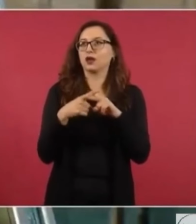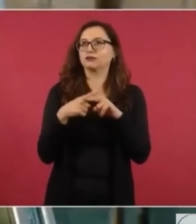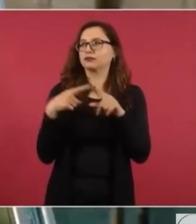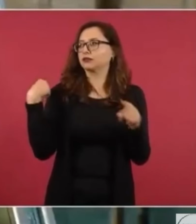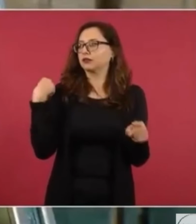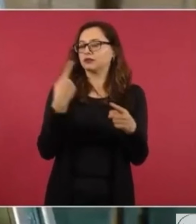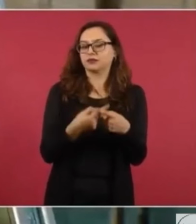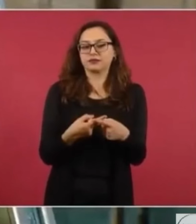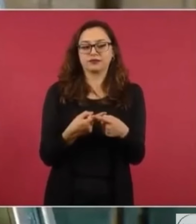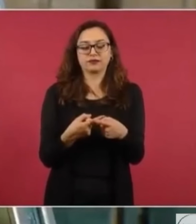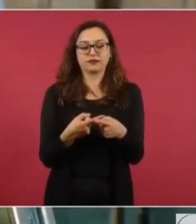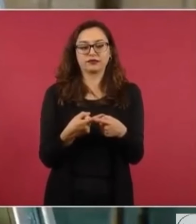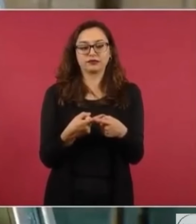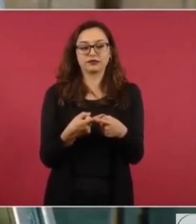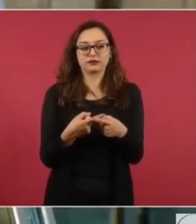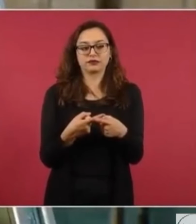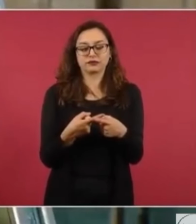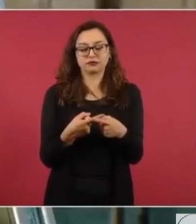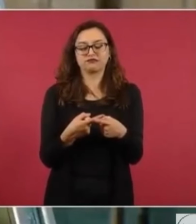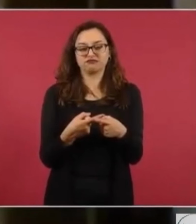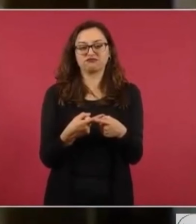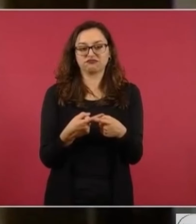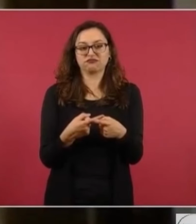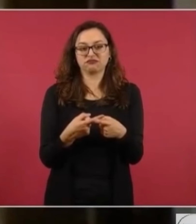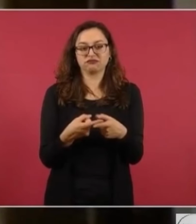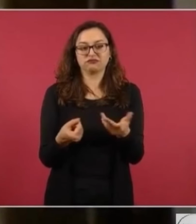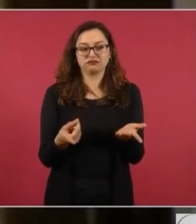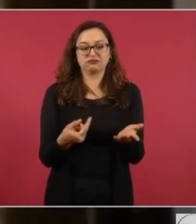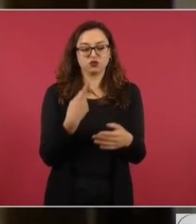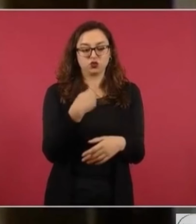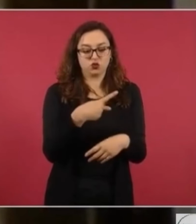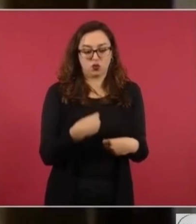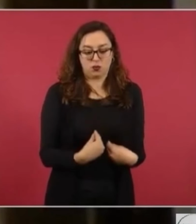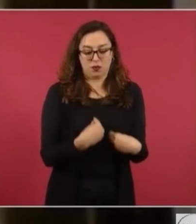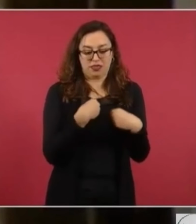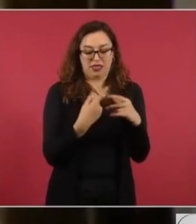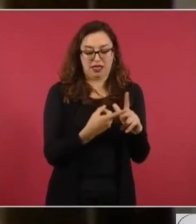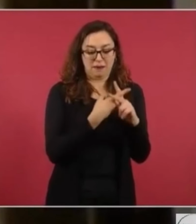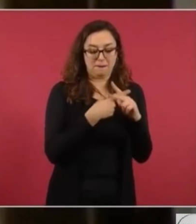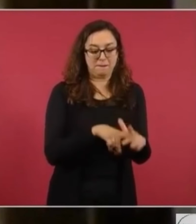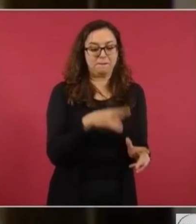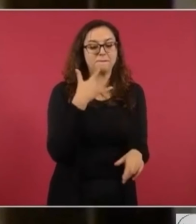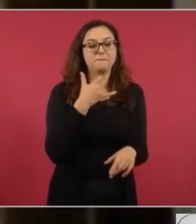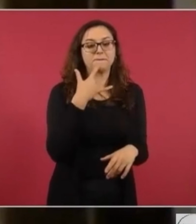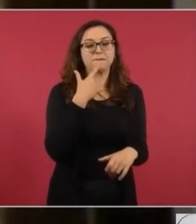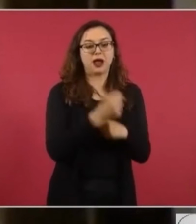él ubica el inicio de su vida como luchador en